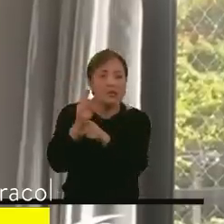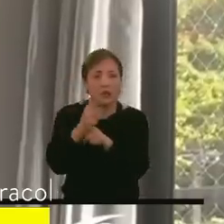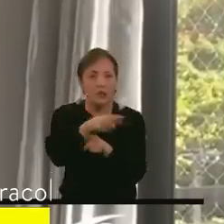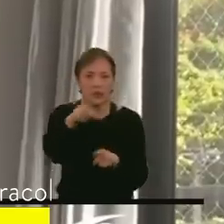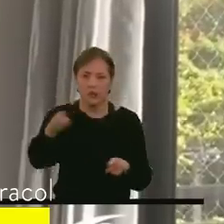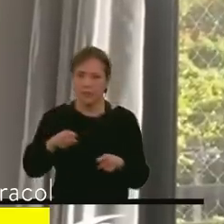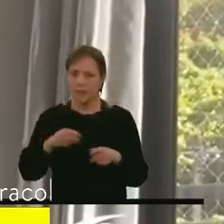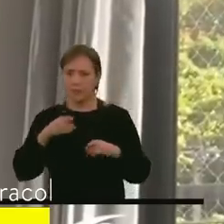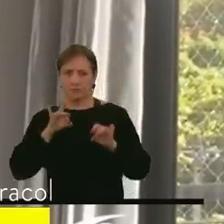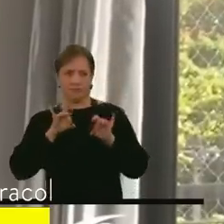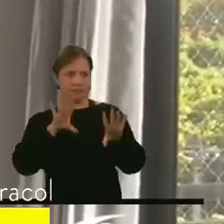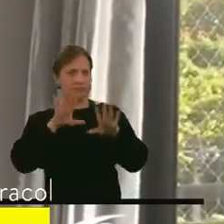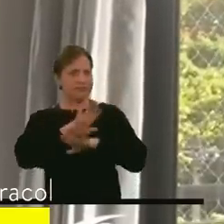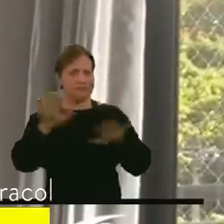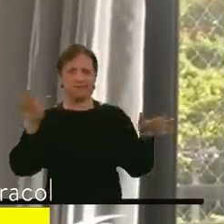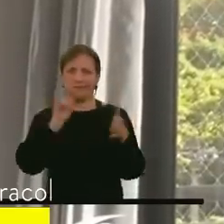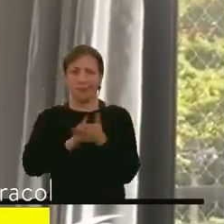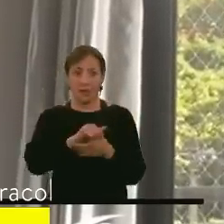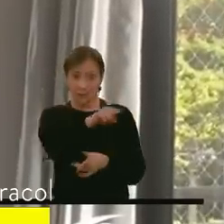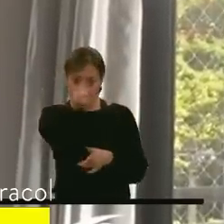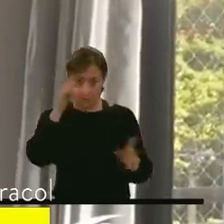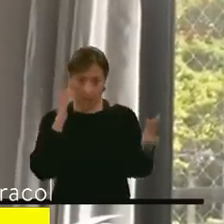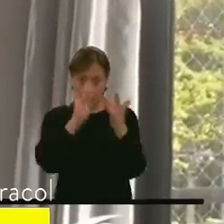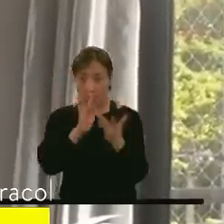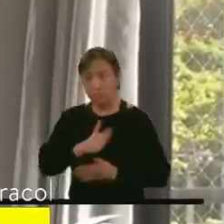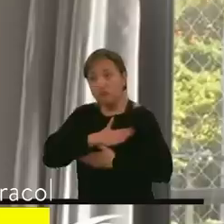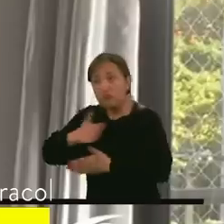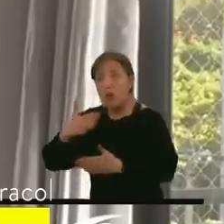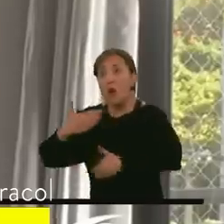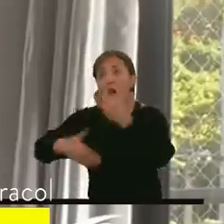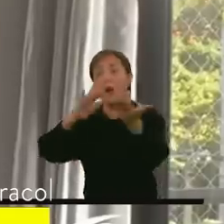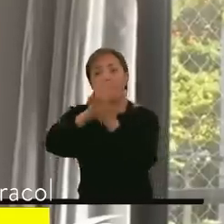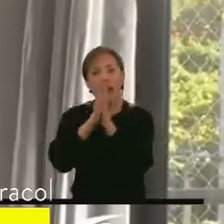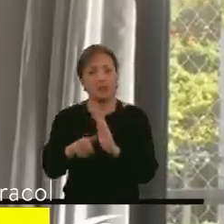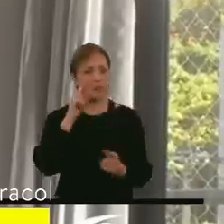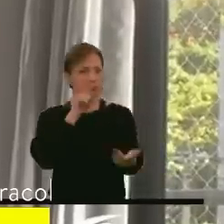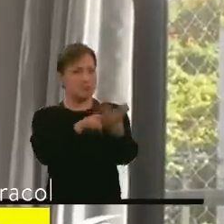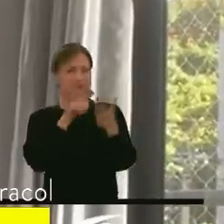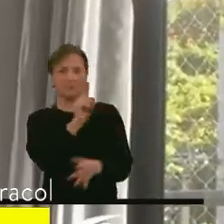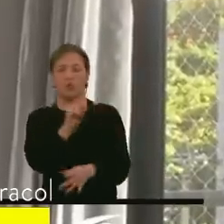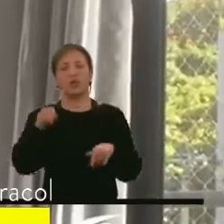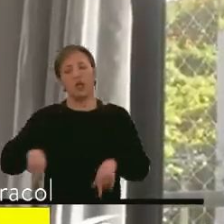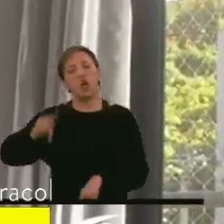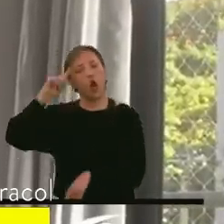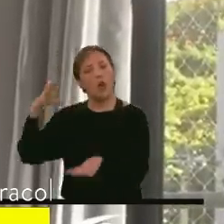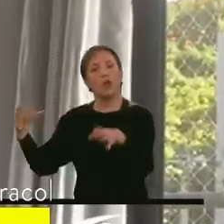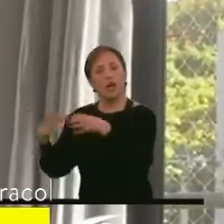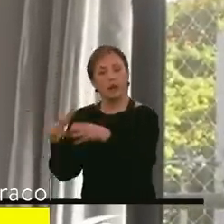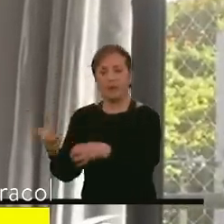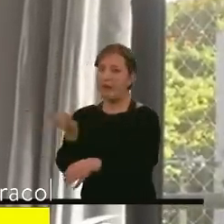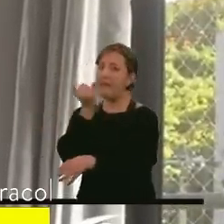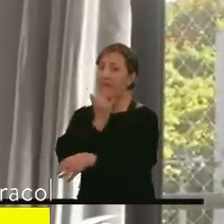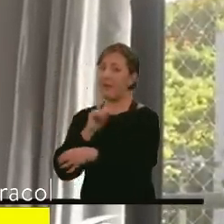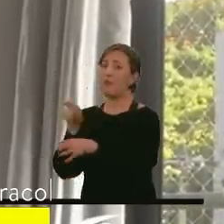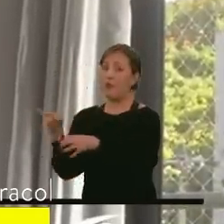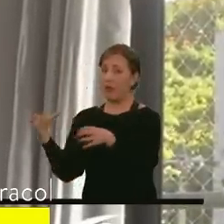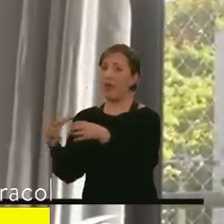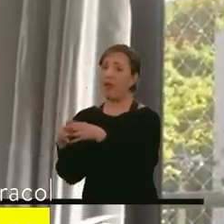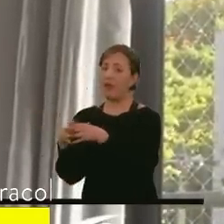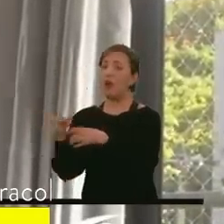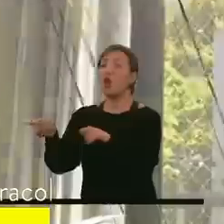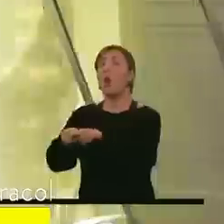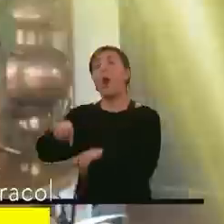disposición de construir la paz en Colombia. Y de esa manera, el gobierno nacional se equivoca, peca de